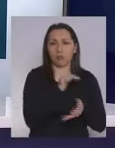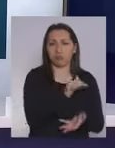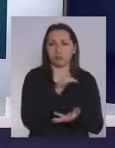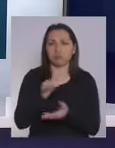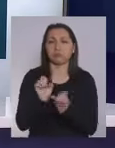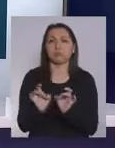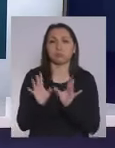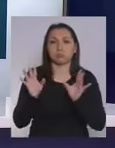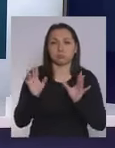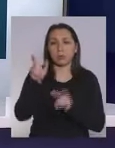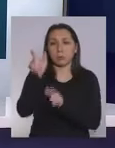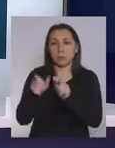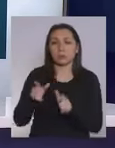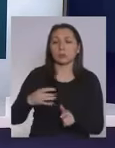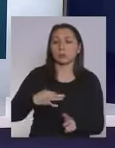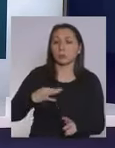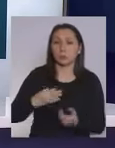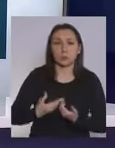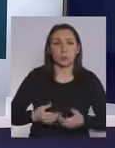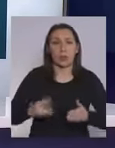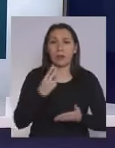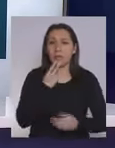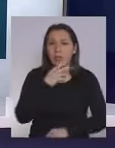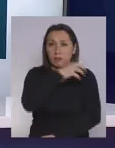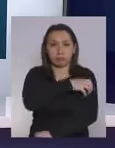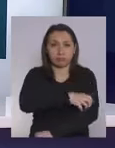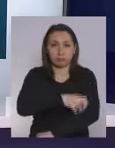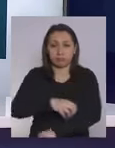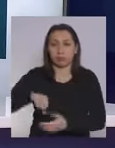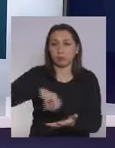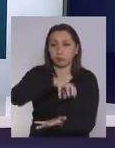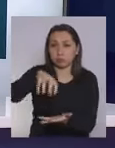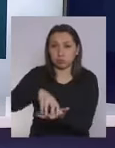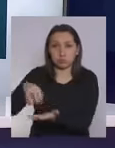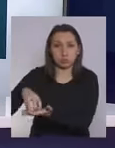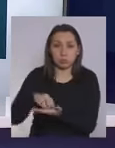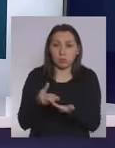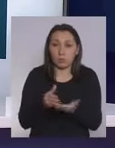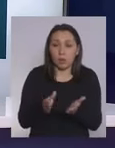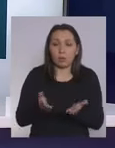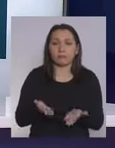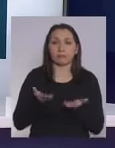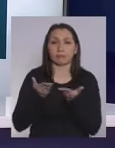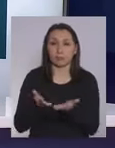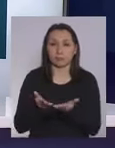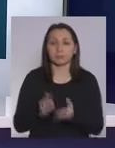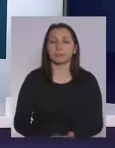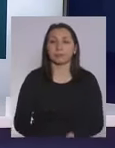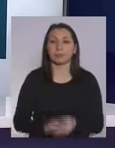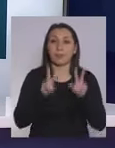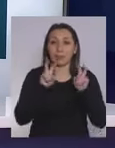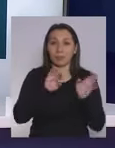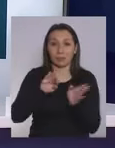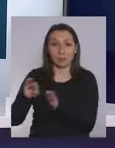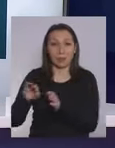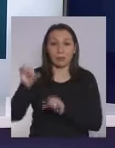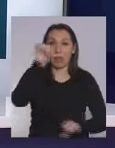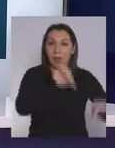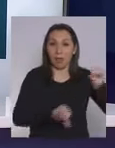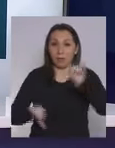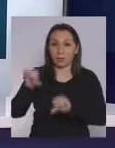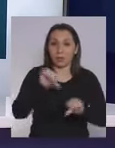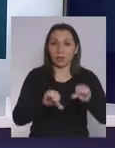para cualquier ciudadano de cualquier ciudad de nuestro país en cuanto a la red de laboratorios ayer se